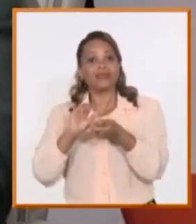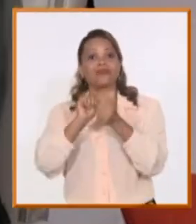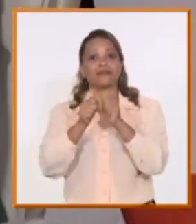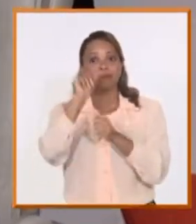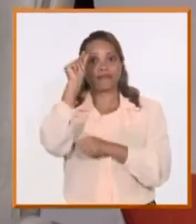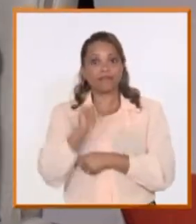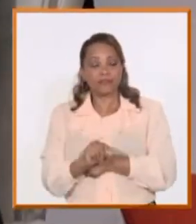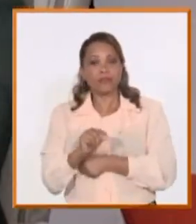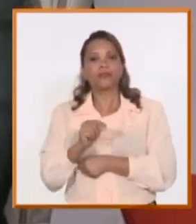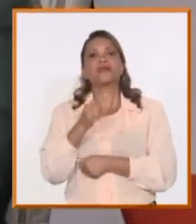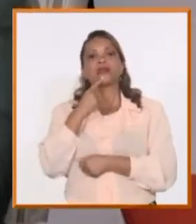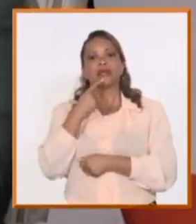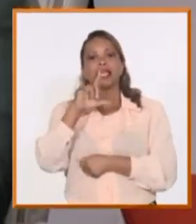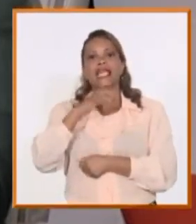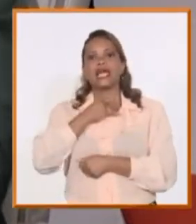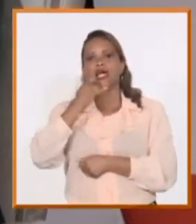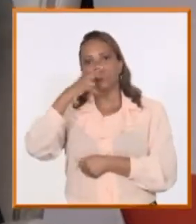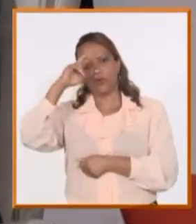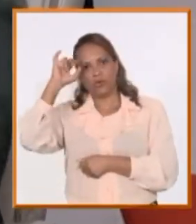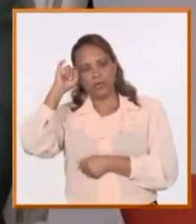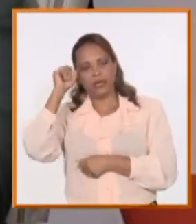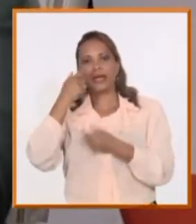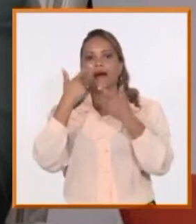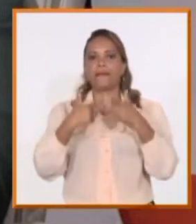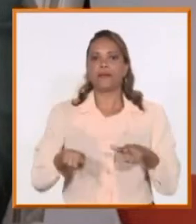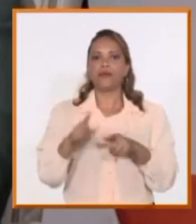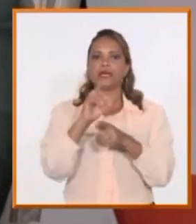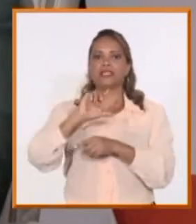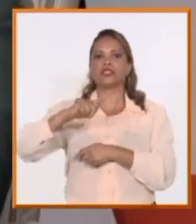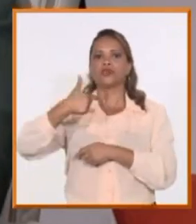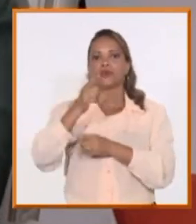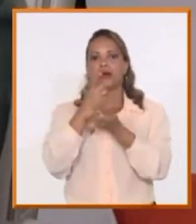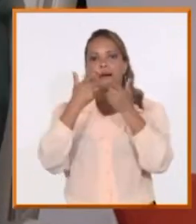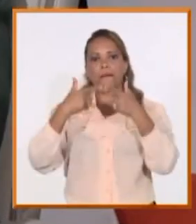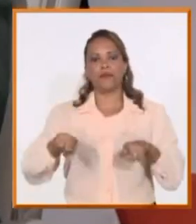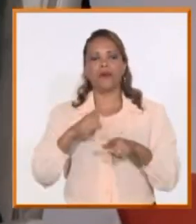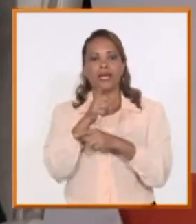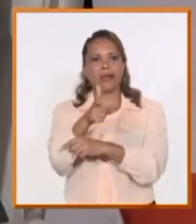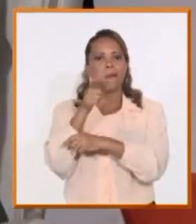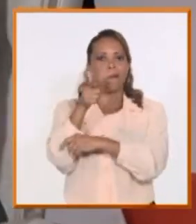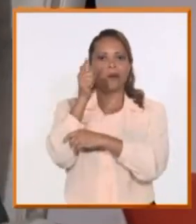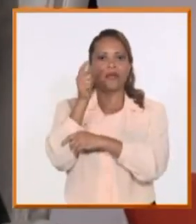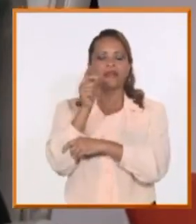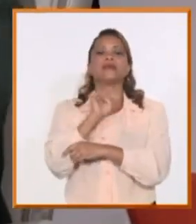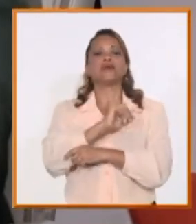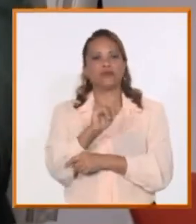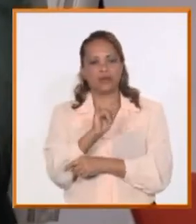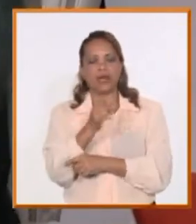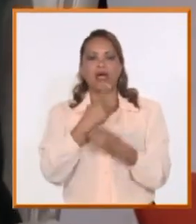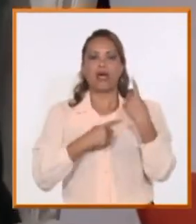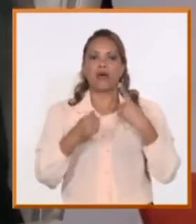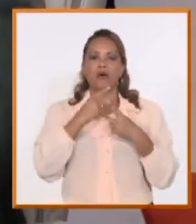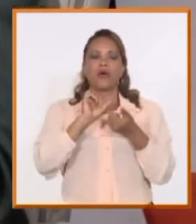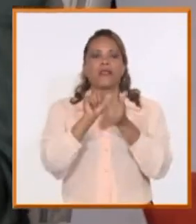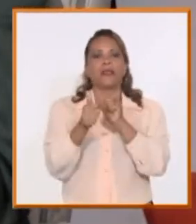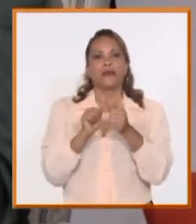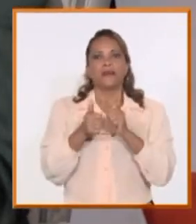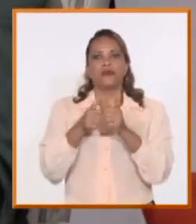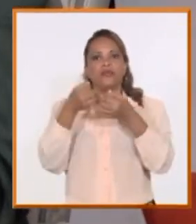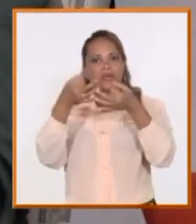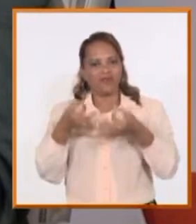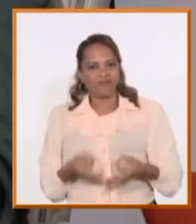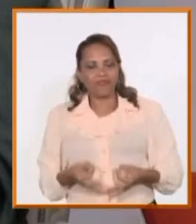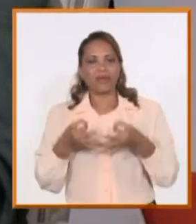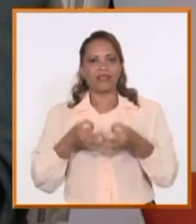tienen opciones, Leuris Pupo, campeón y subcampeón olímpico en el tiro, y en esas figuras individuales de algunos deportes que tienen reales